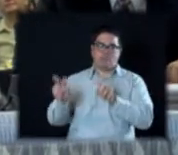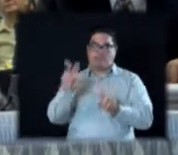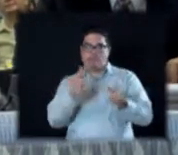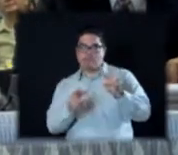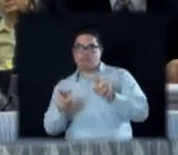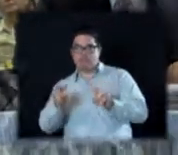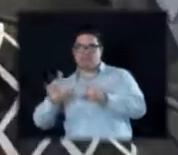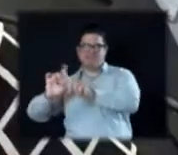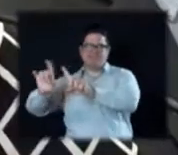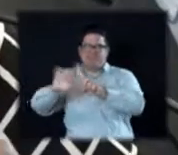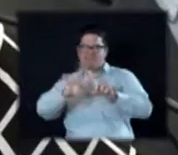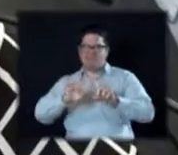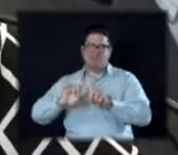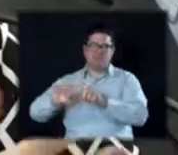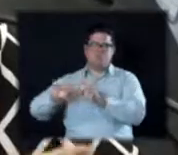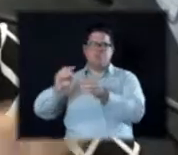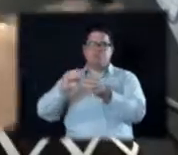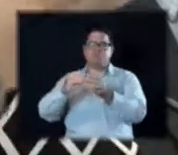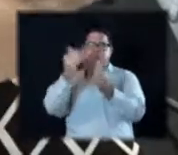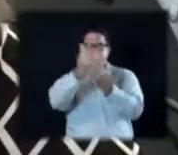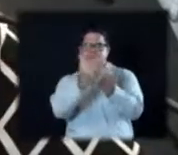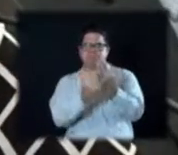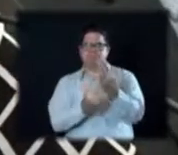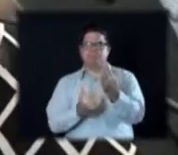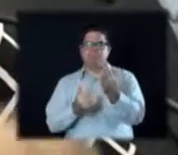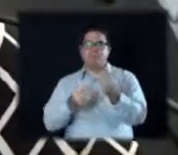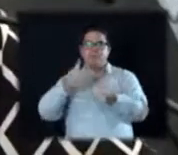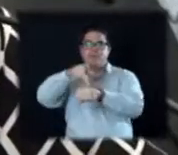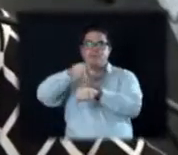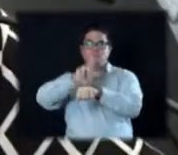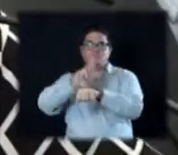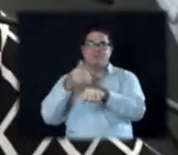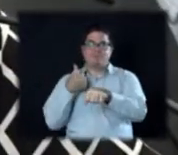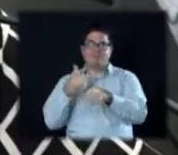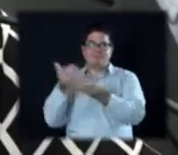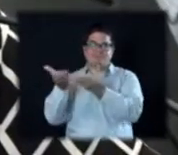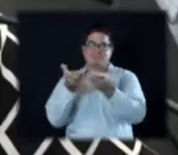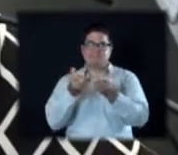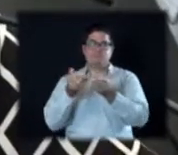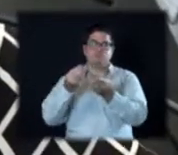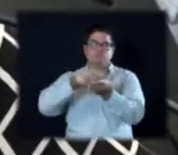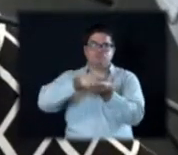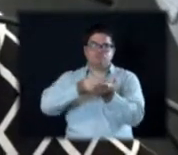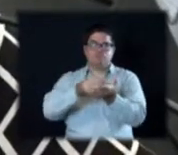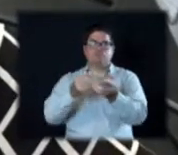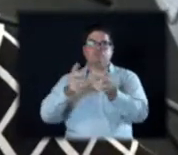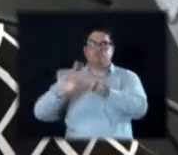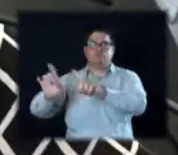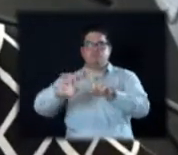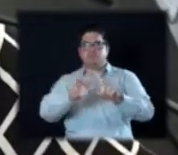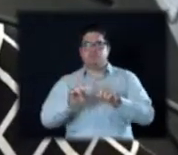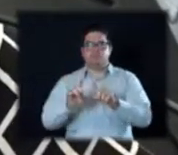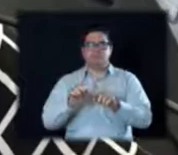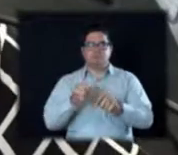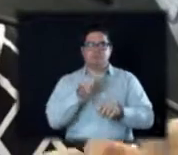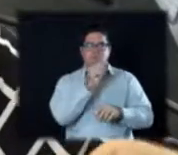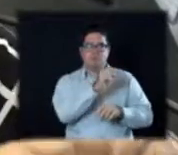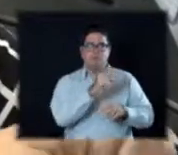mirando todas las cantidades de distintos recaudos en Puerto Rico.